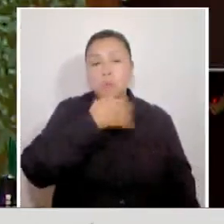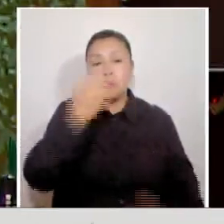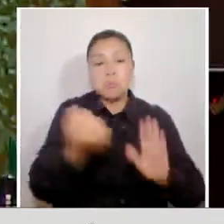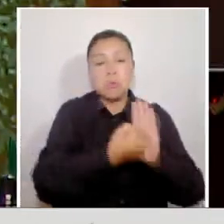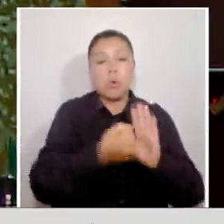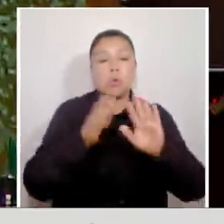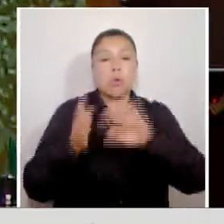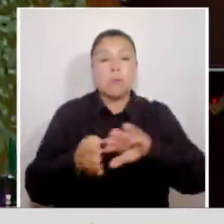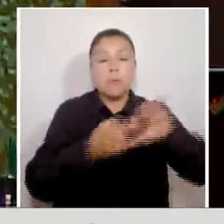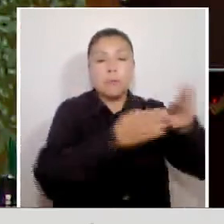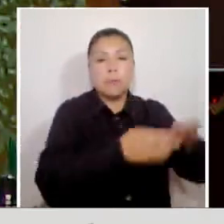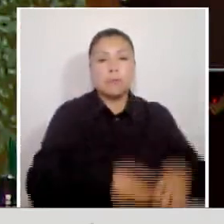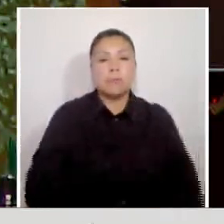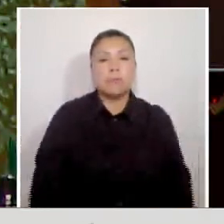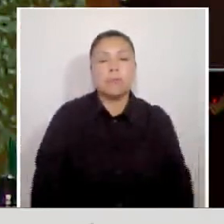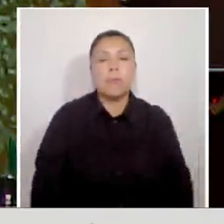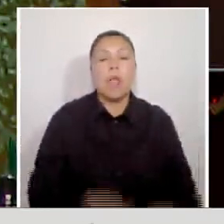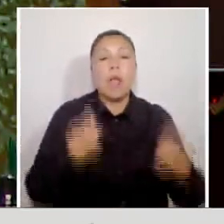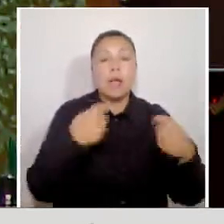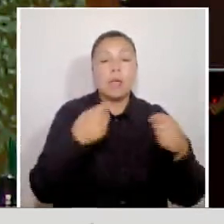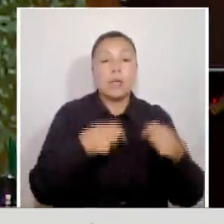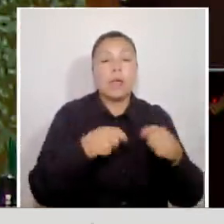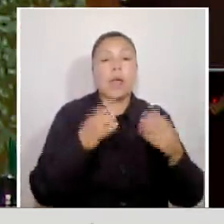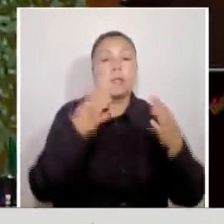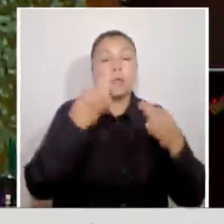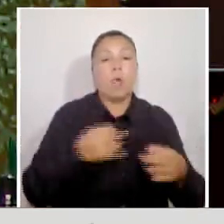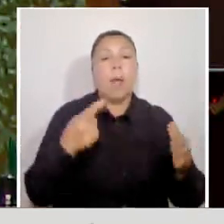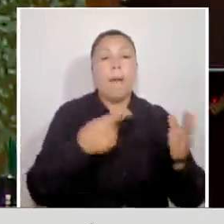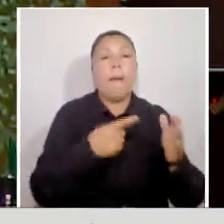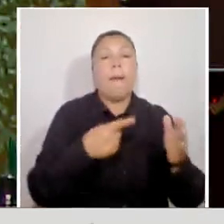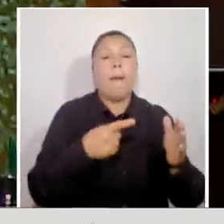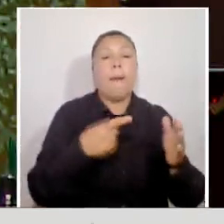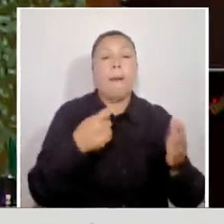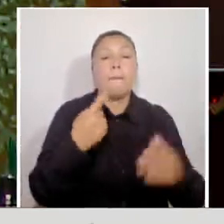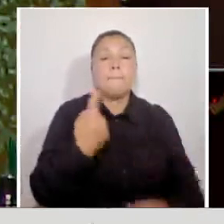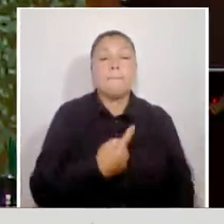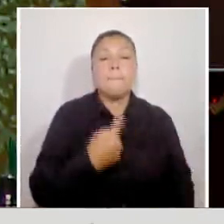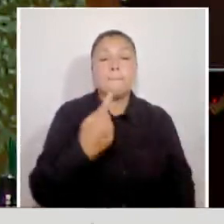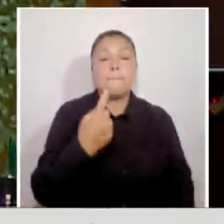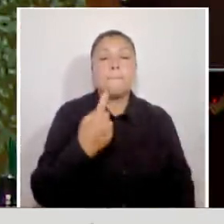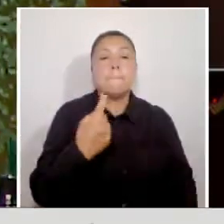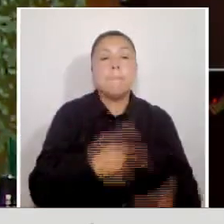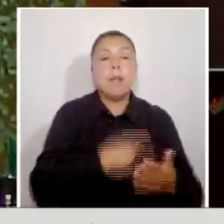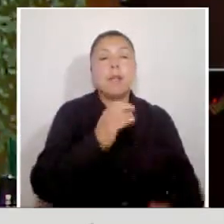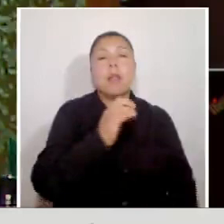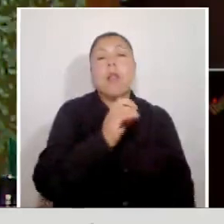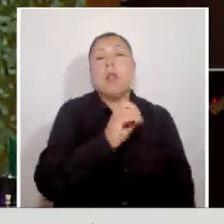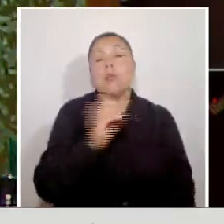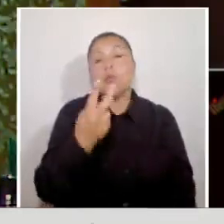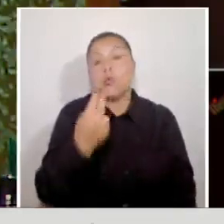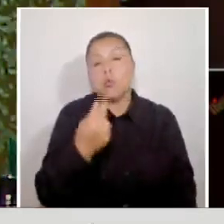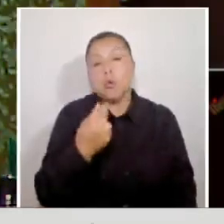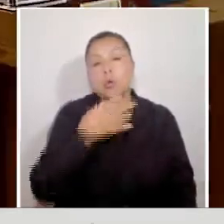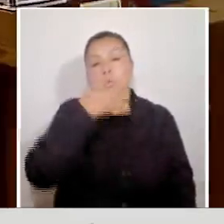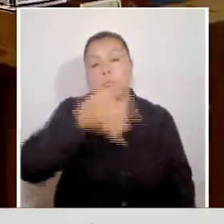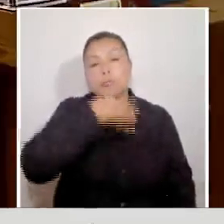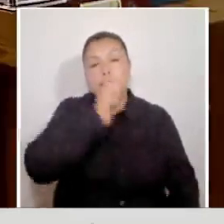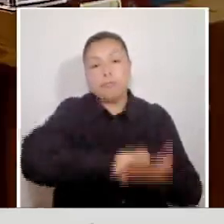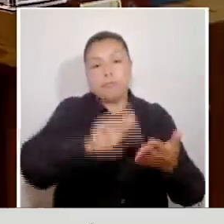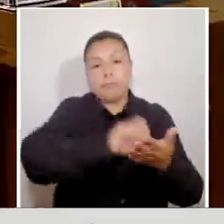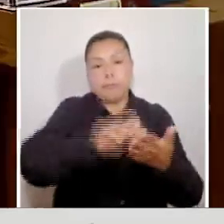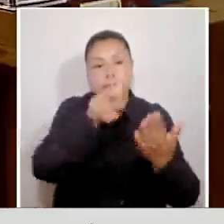corresponde tratar la resolución número de la que secretario dará lectura a su